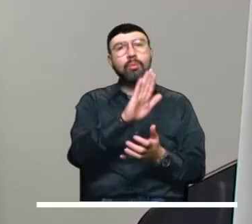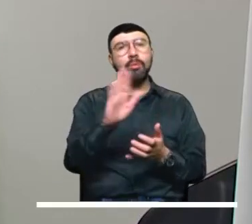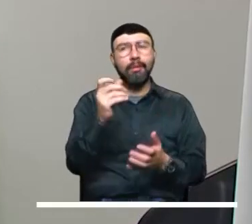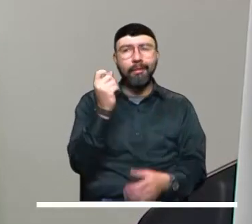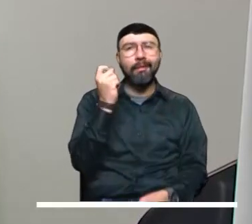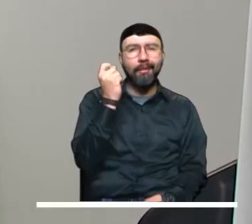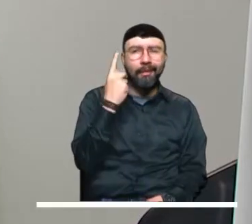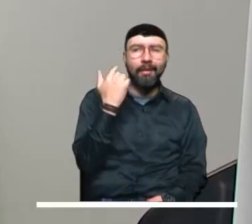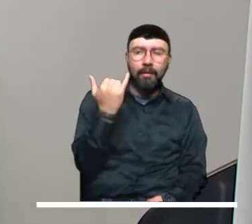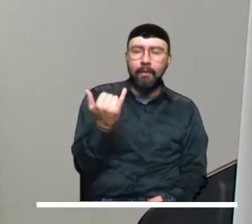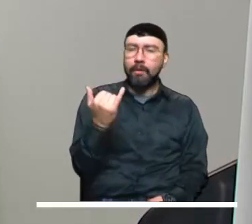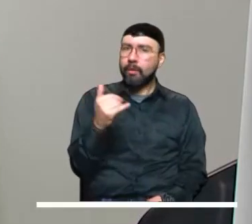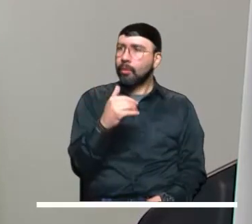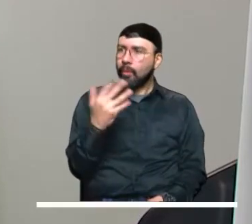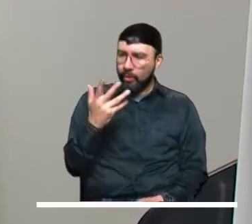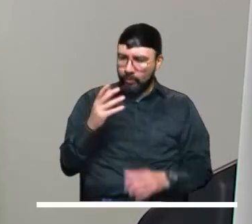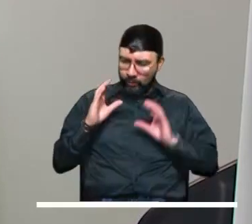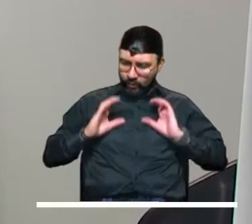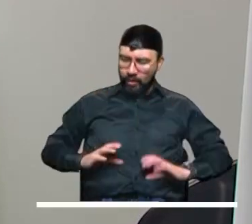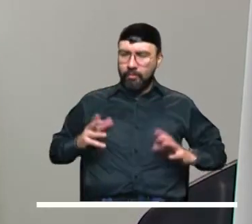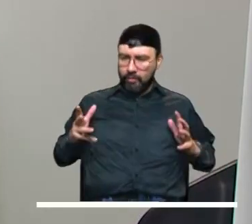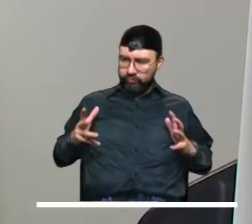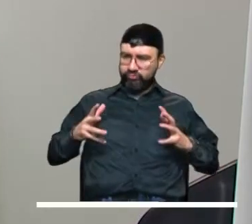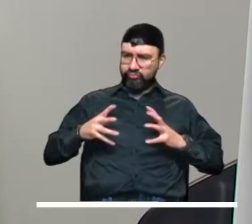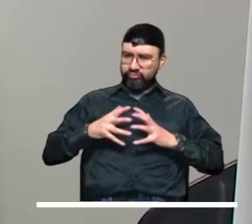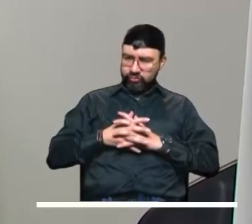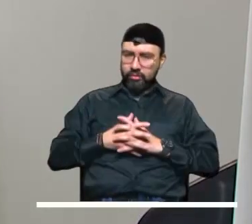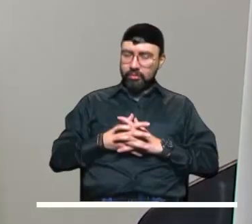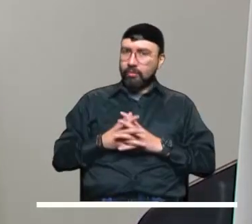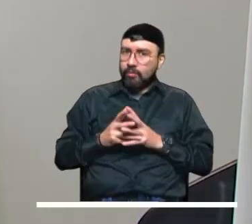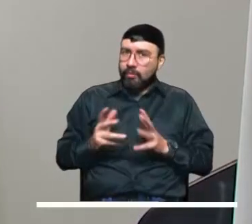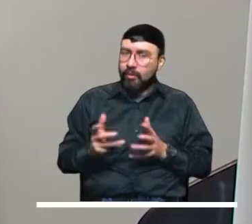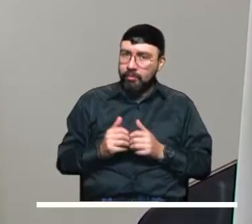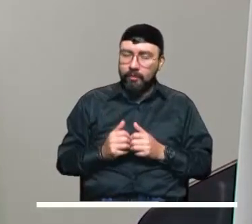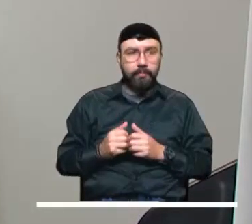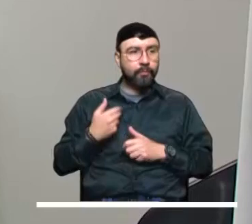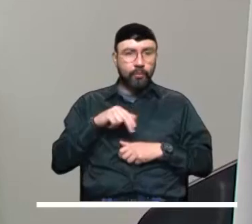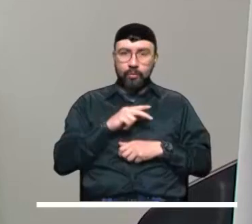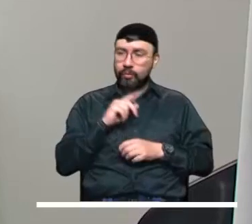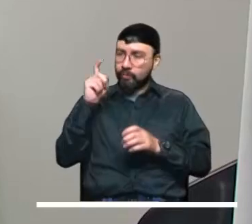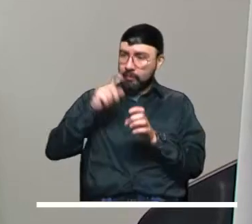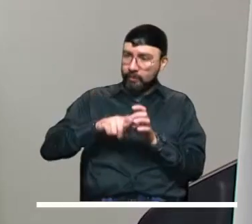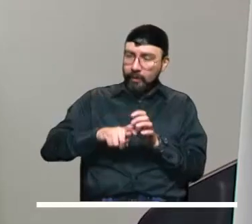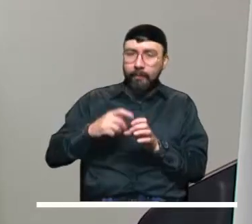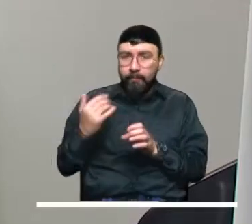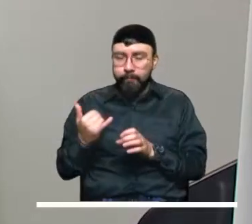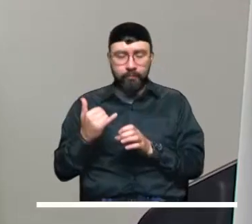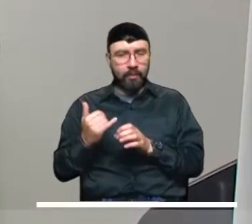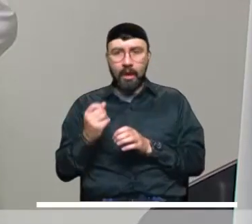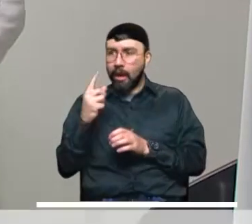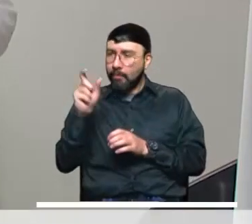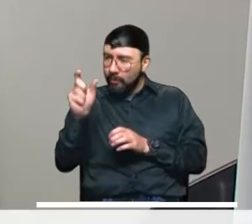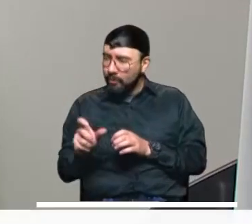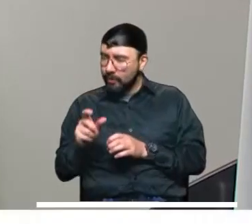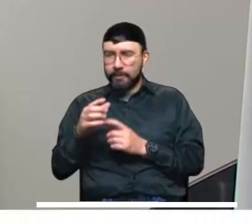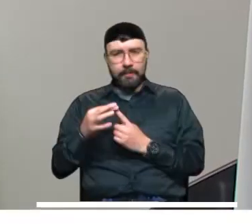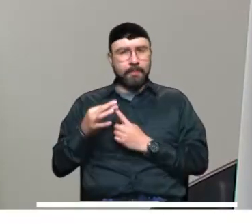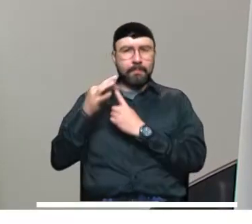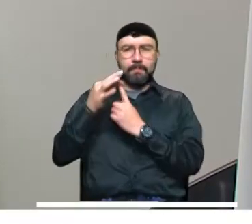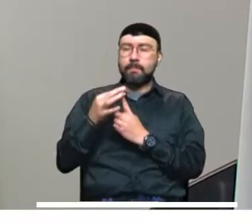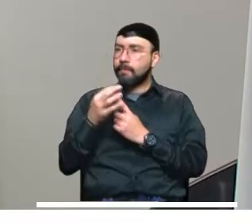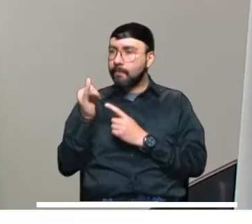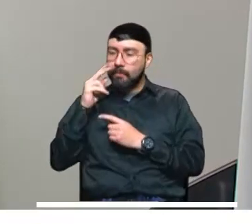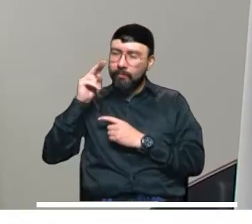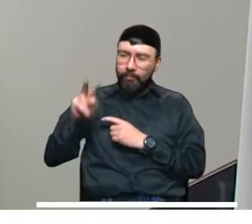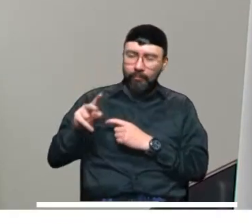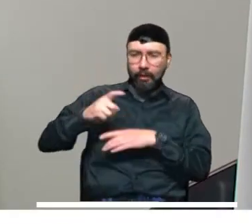entiendan cómo se integra el cuerpo. Nosotros aquí tratamos a cada uno de los pacientes como un ser integral y lo miramos